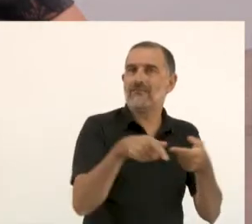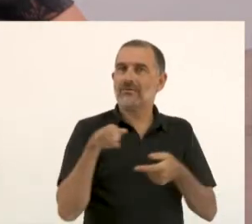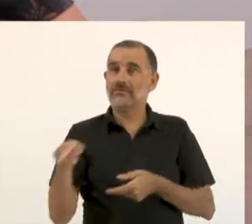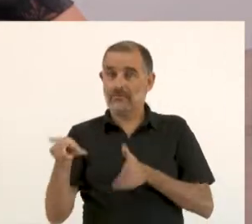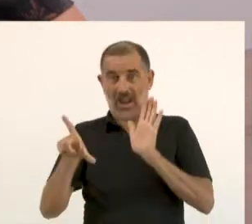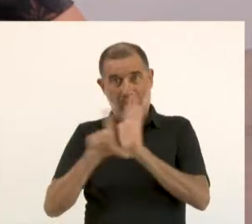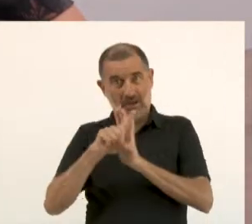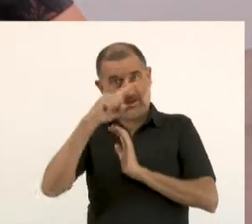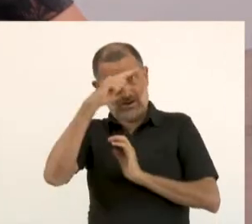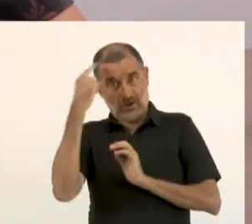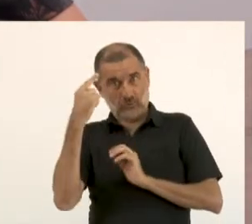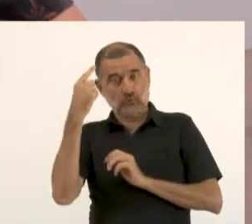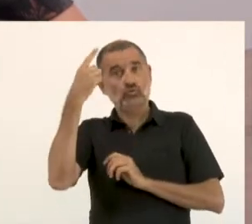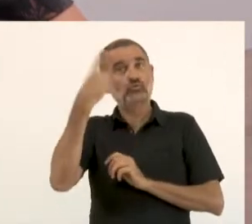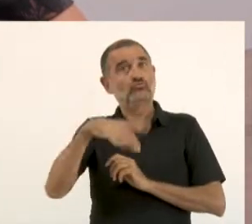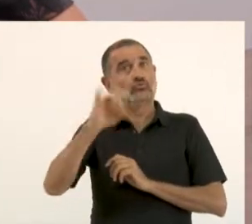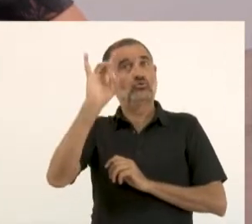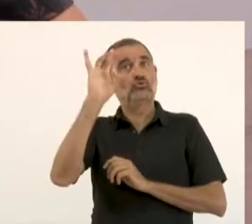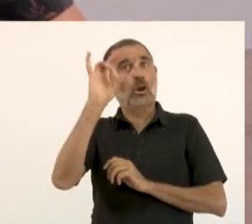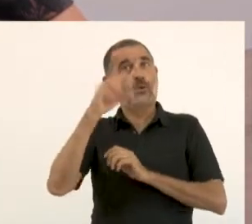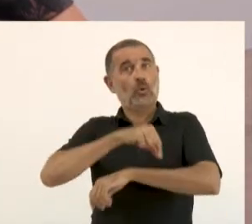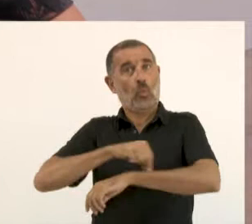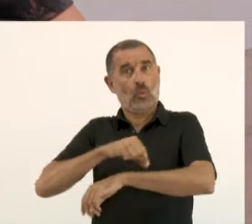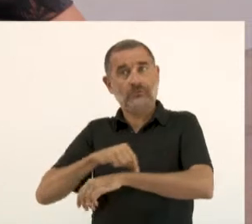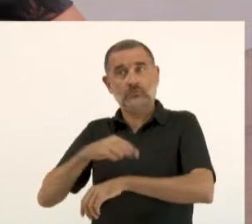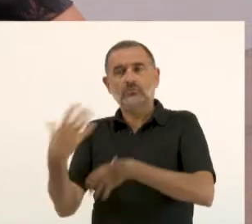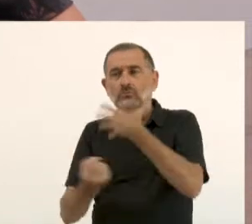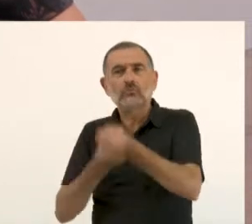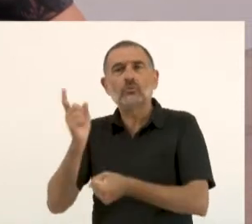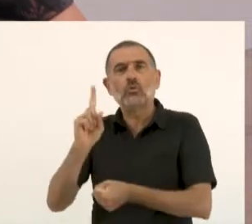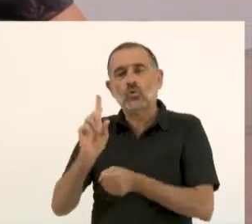los restos sino también su ajuar y todo lo que estaba junto a él,